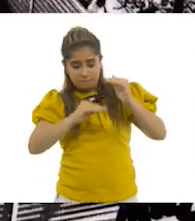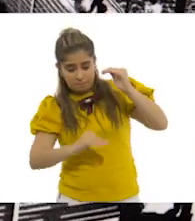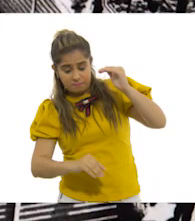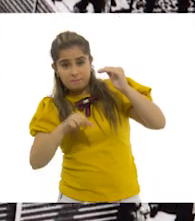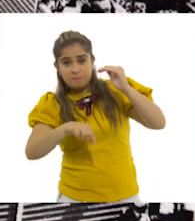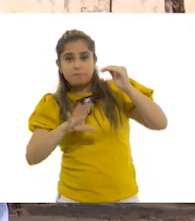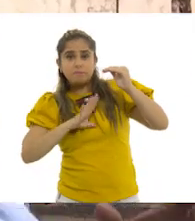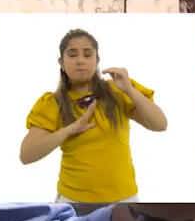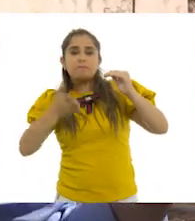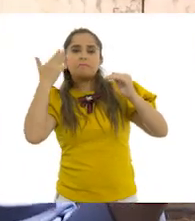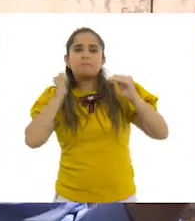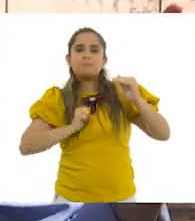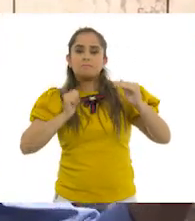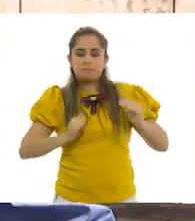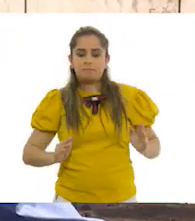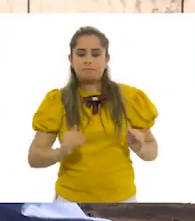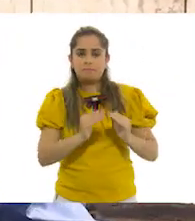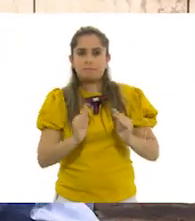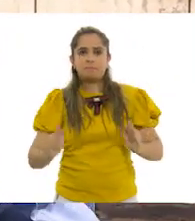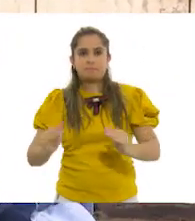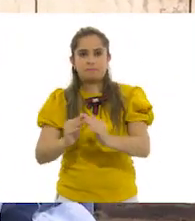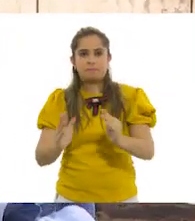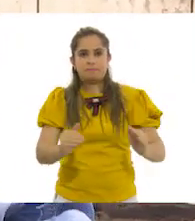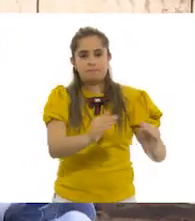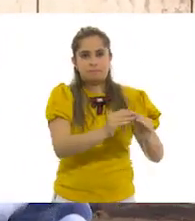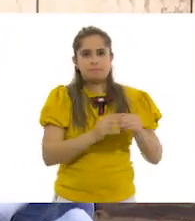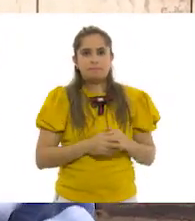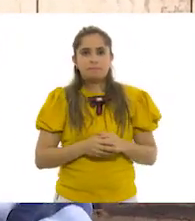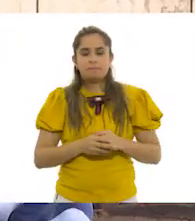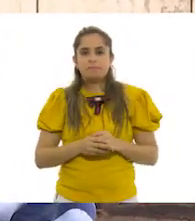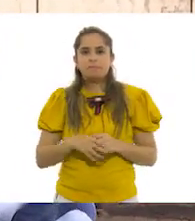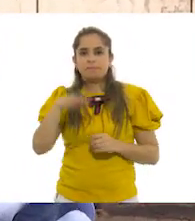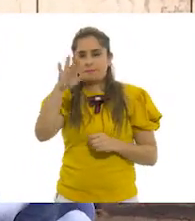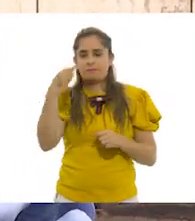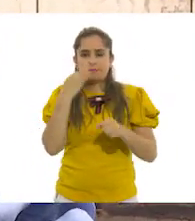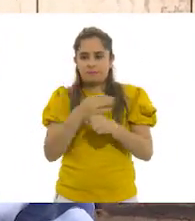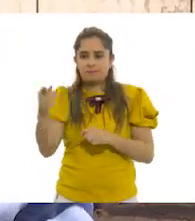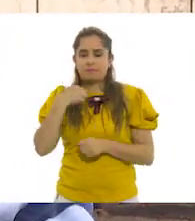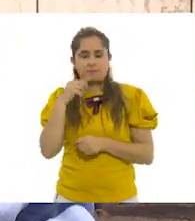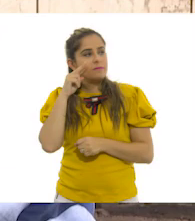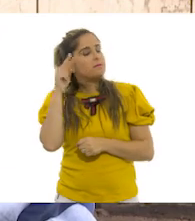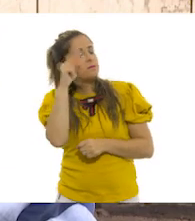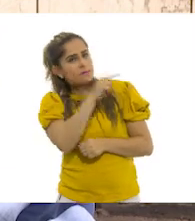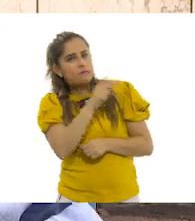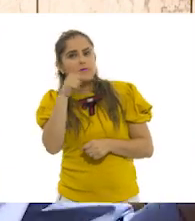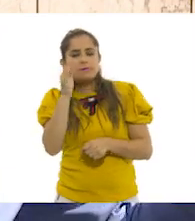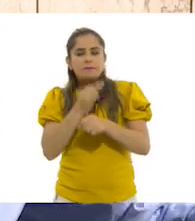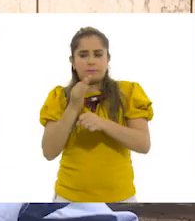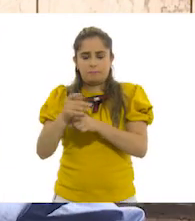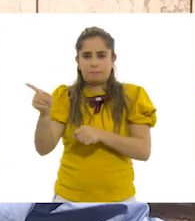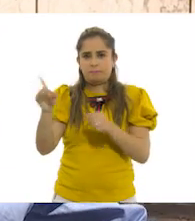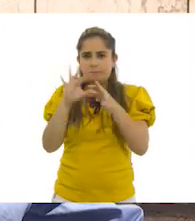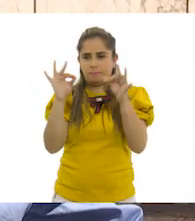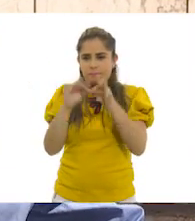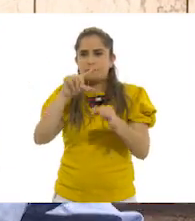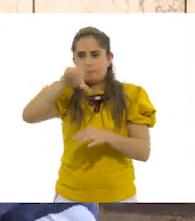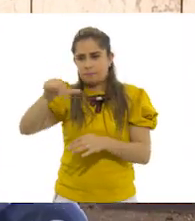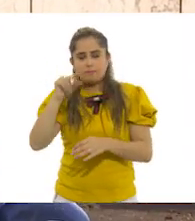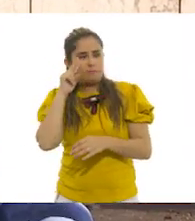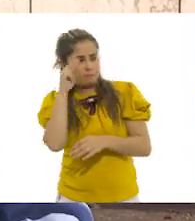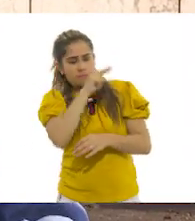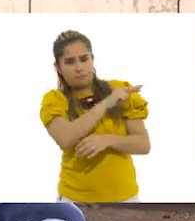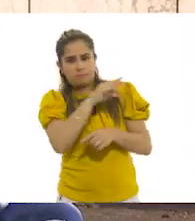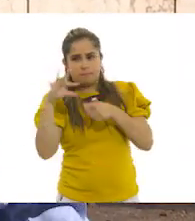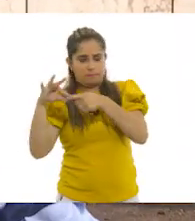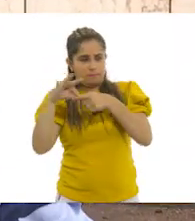pisos prehispánicos. Nosotros aquí, ¿qué es lo que tenemos? Lo que ahorita vamos a ir a ver, pero para que lo veamos nada más, para que expliquemos y luego nos vayamos para allá. Sí.